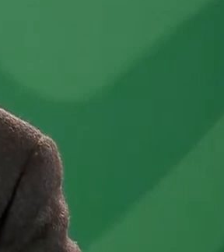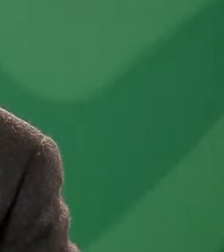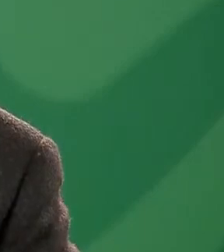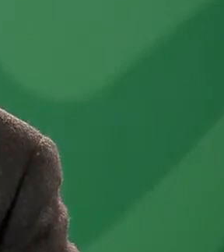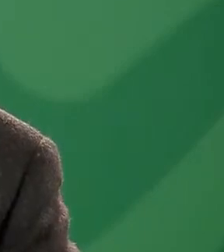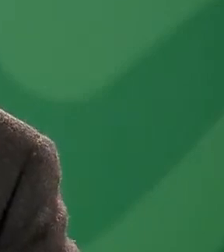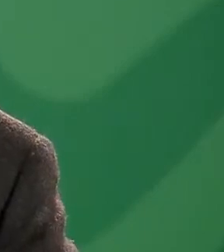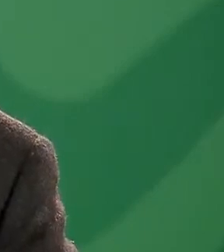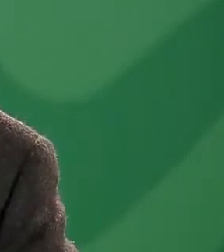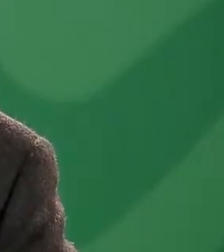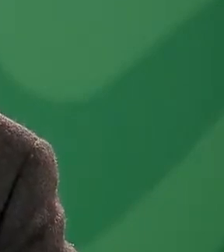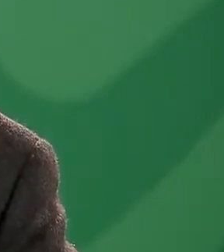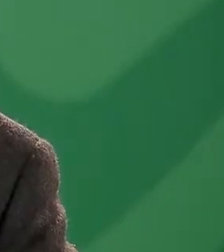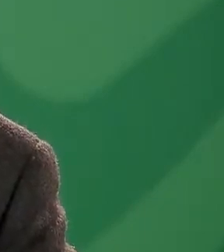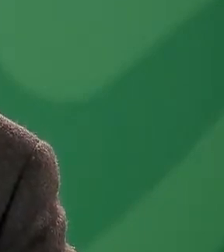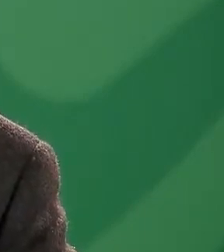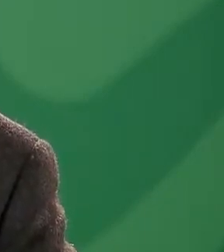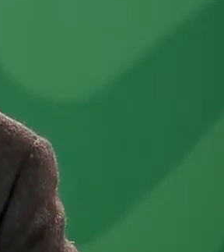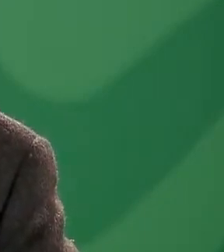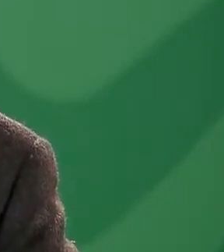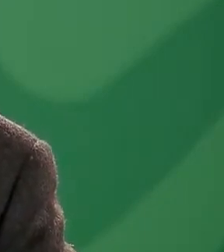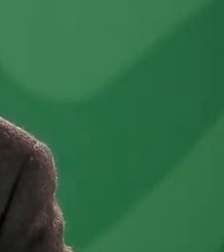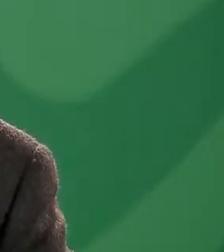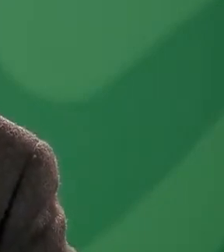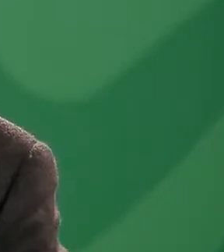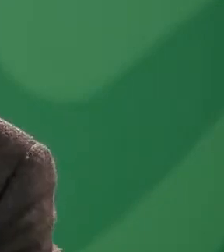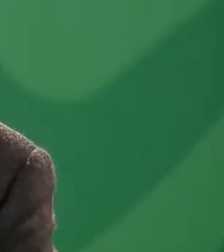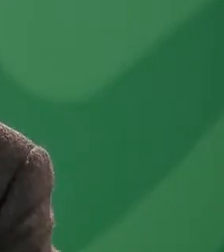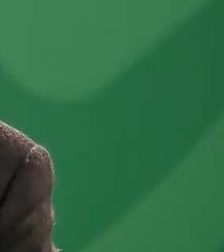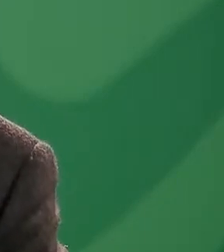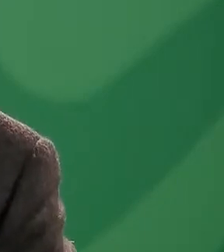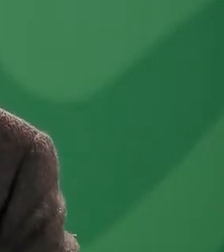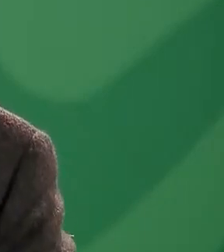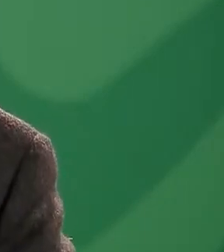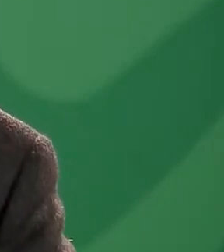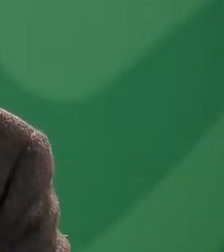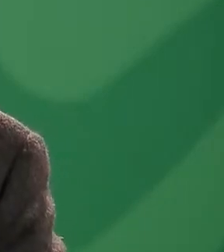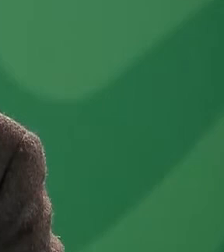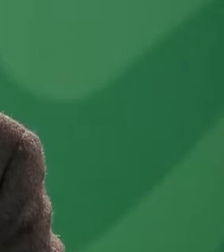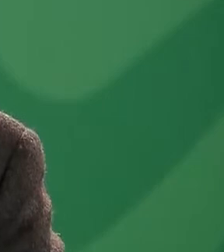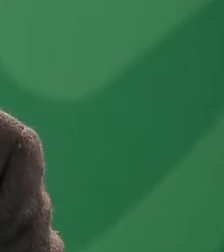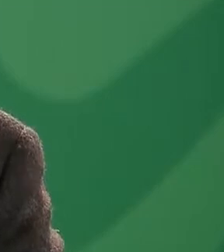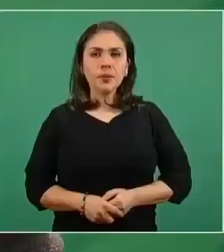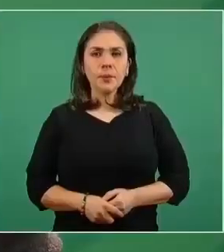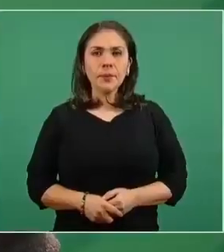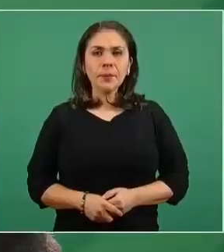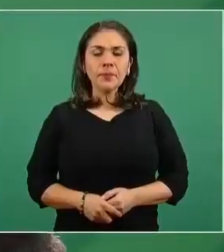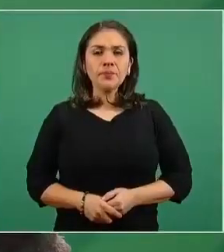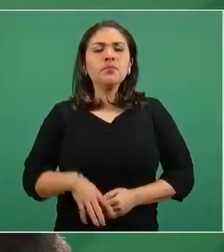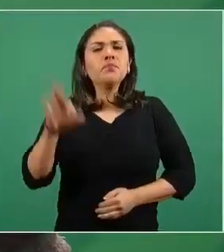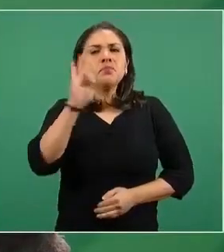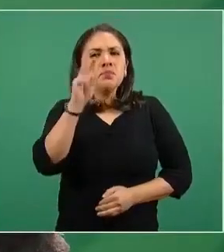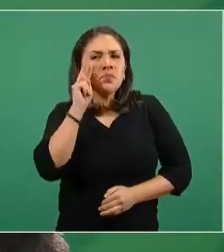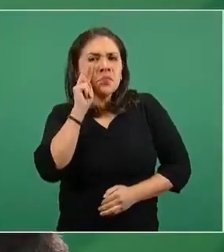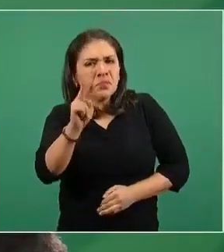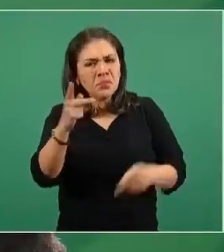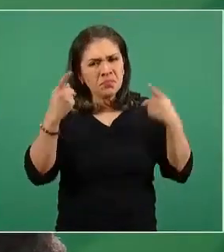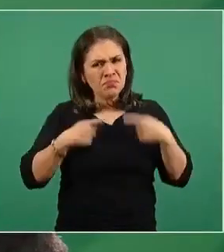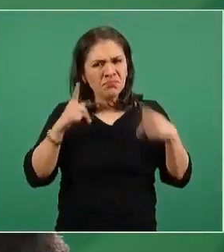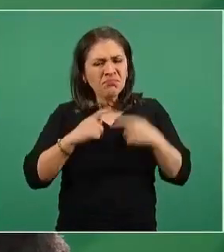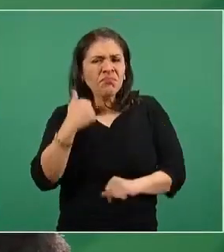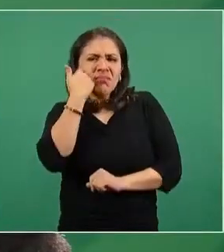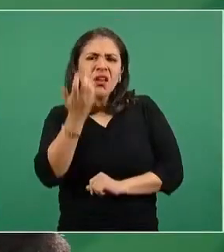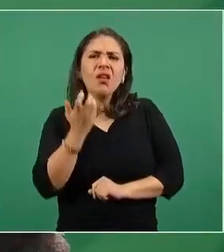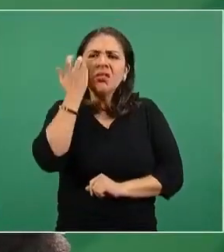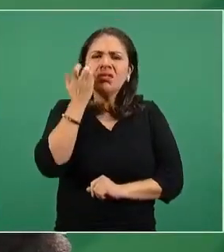persona, no solamente servidoras y servidores de la nación, cualquier persona involucrada en el proceso de vacunación está haciendo un uso político